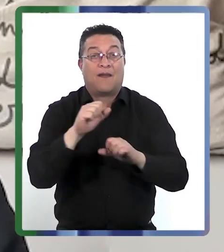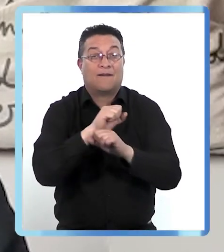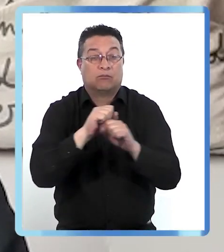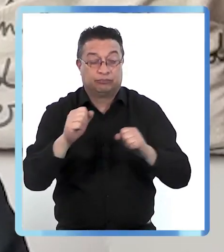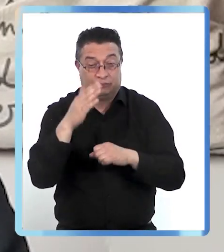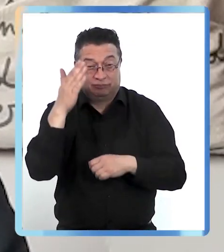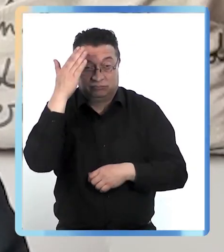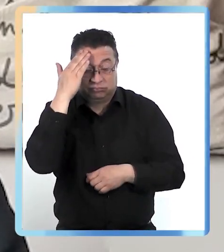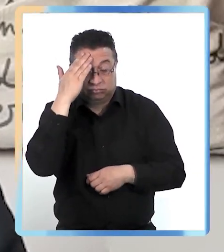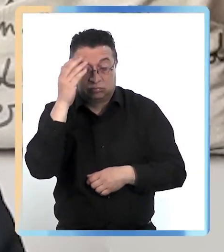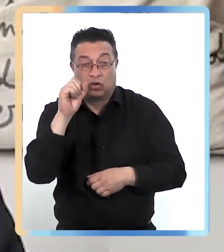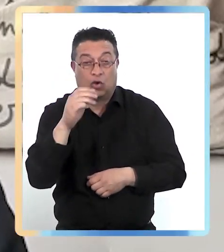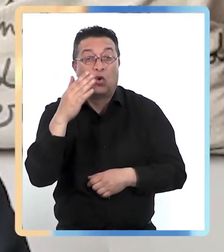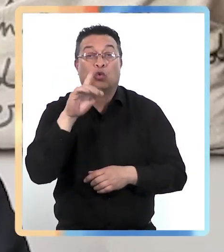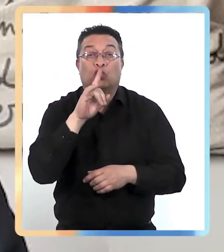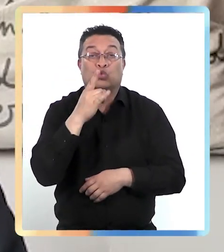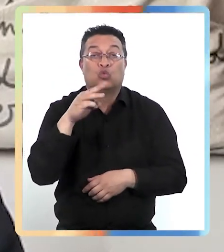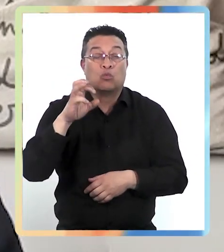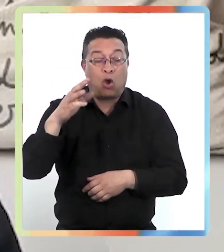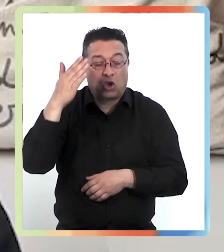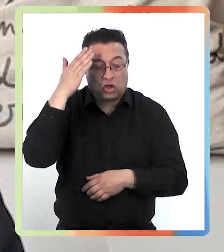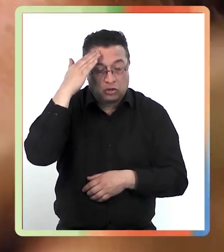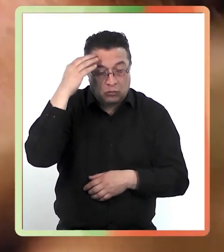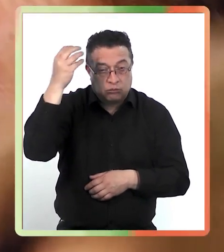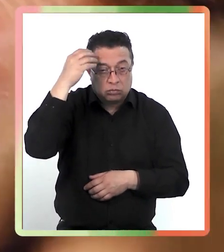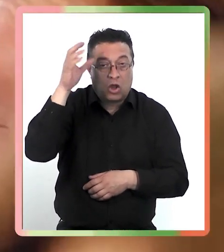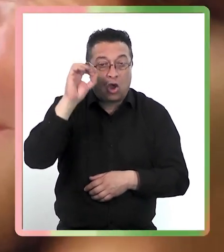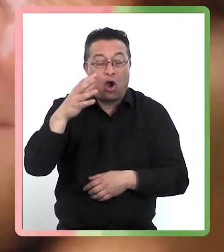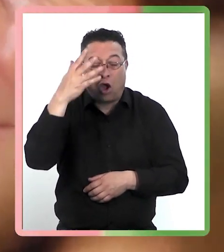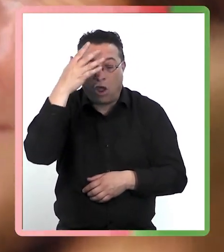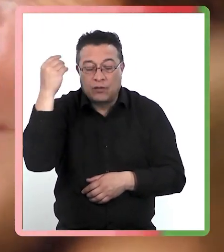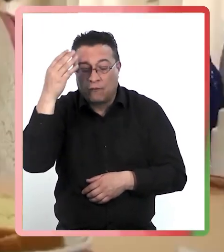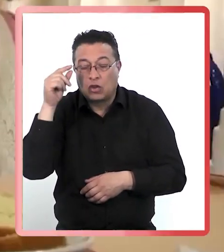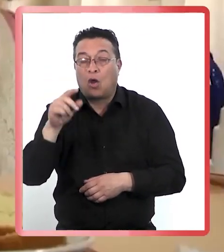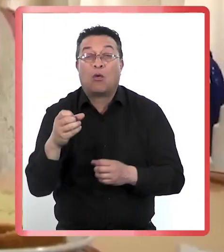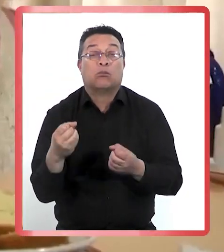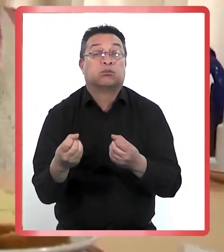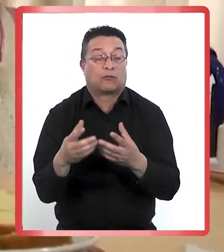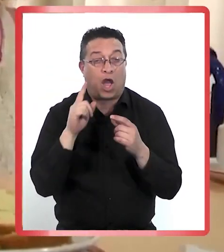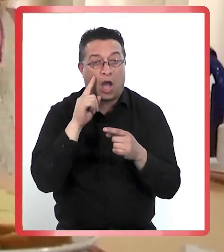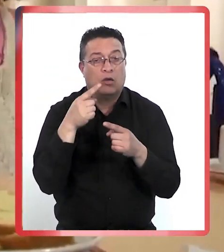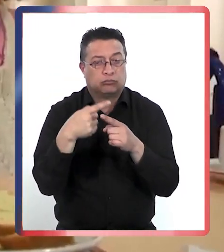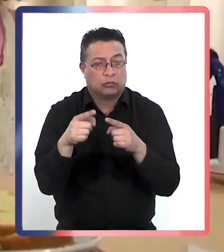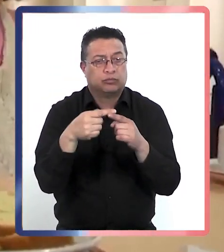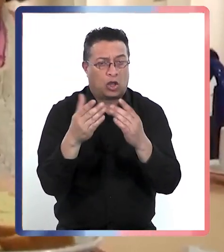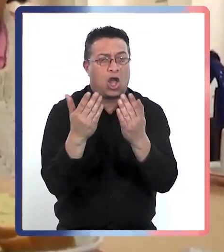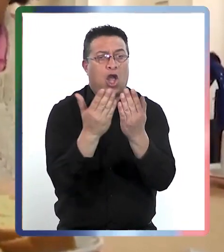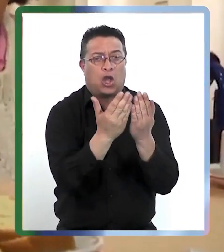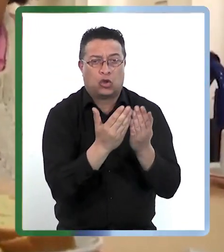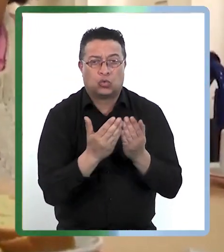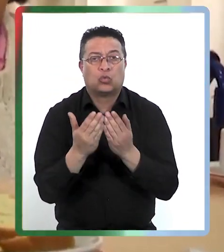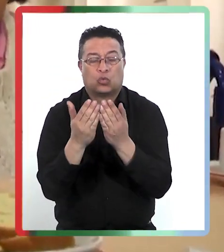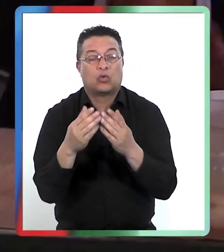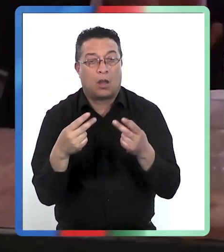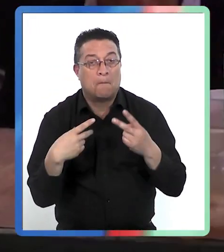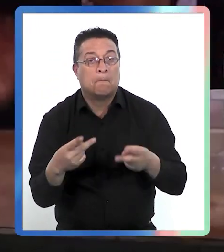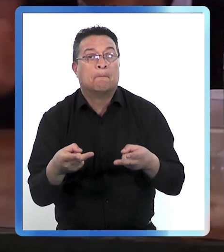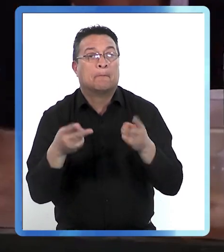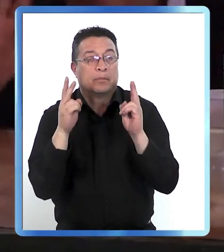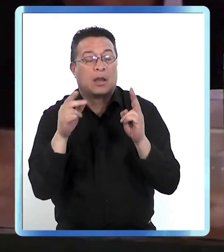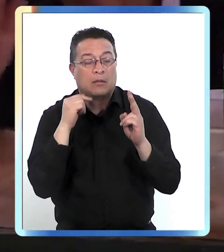un infarto cerebral, un tumor cerebral u otra causa de olvido de fallas cognitivas. Han descubierto una serie de estudios que